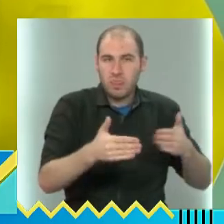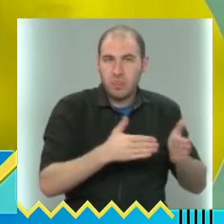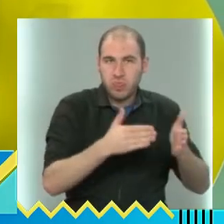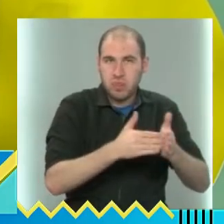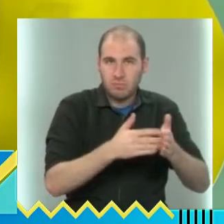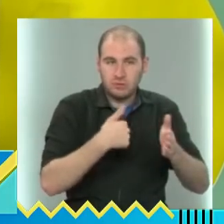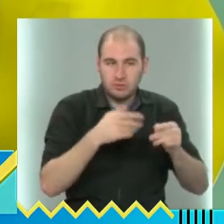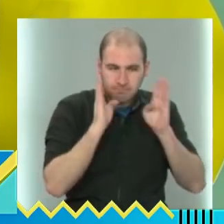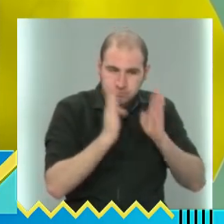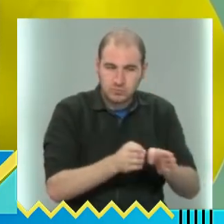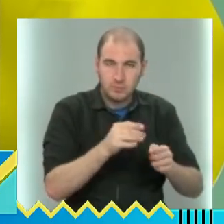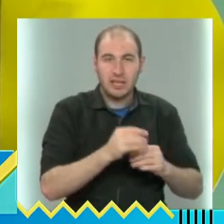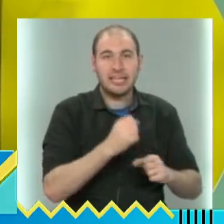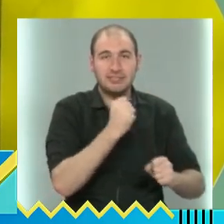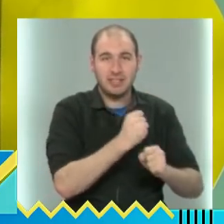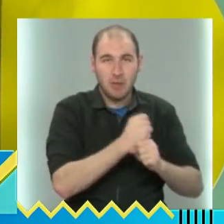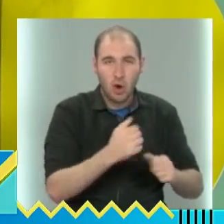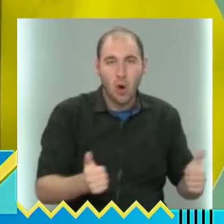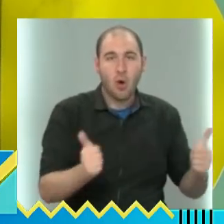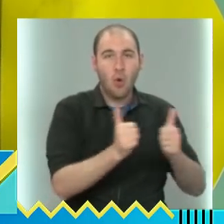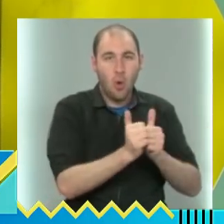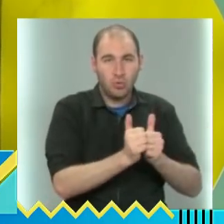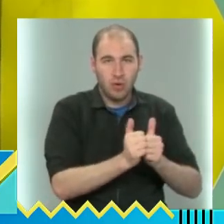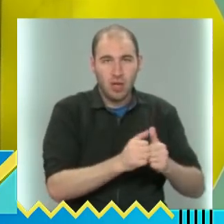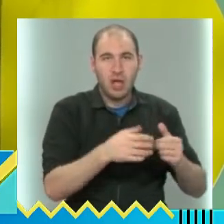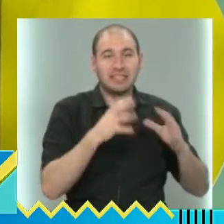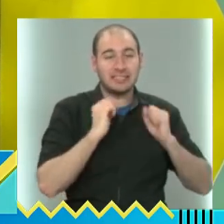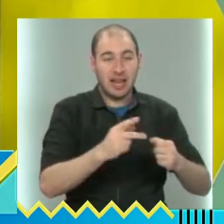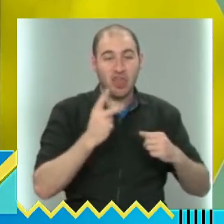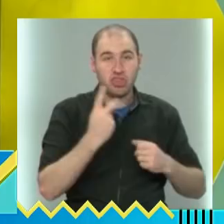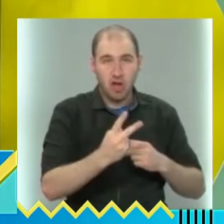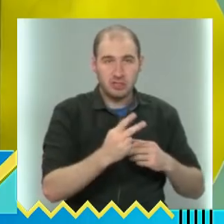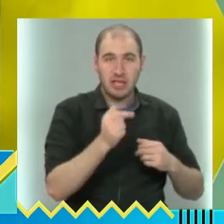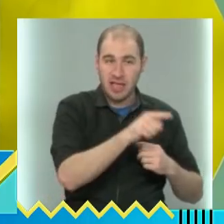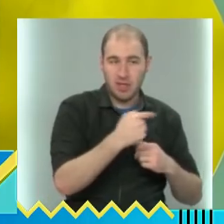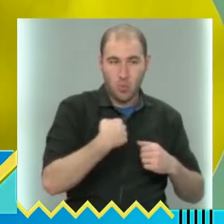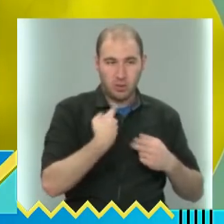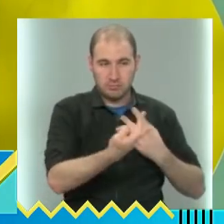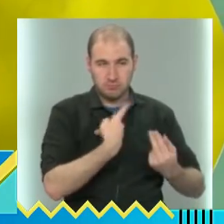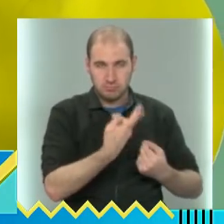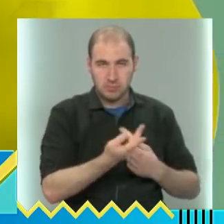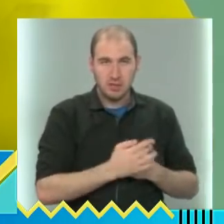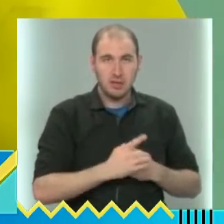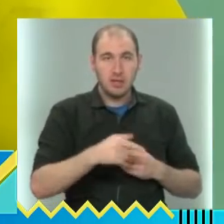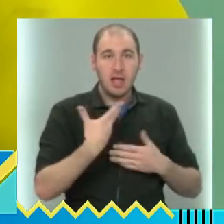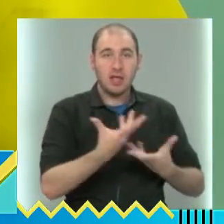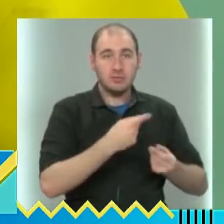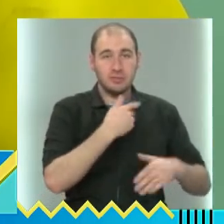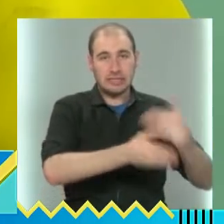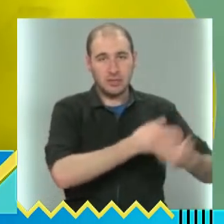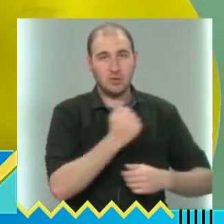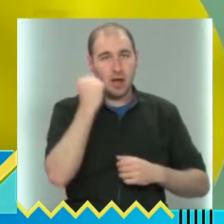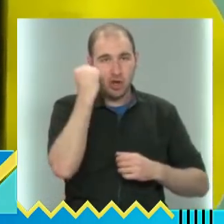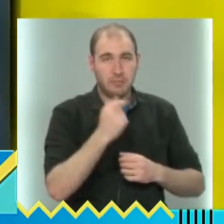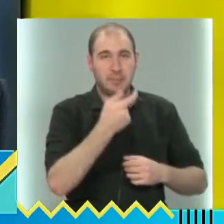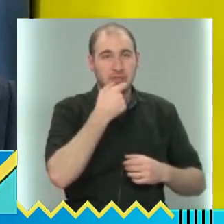no me corra de la cancha. El trabajo conjunto entre las dos secretarías, entre la de ellos y la nuestra, nos permite tener un desarrollo